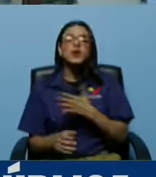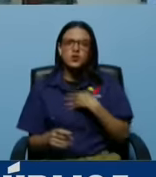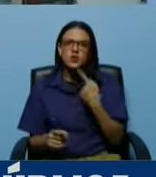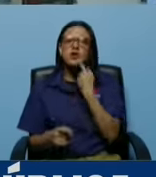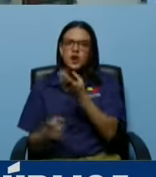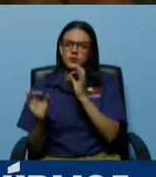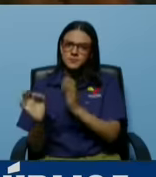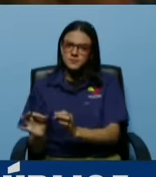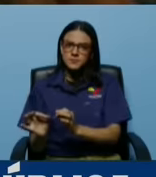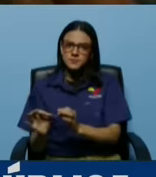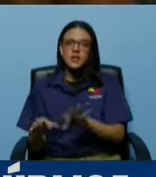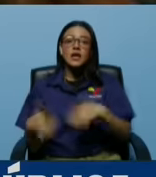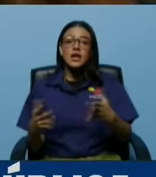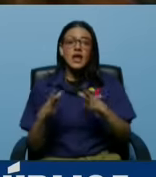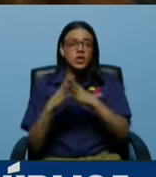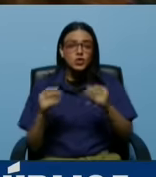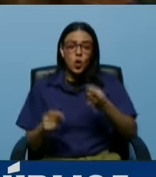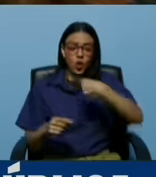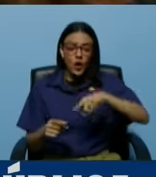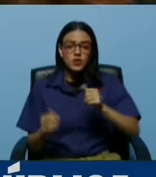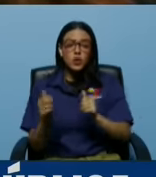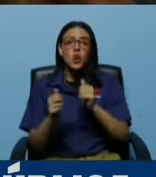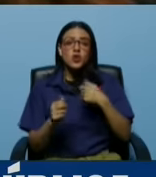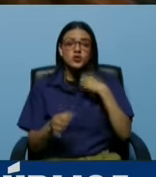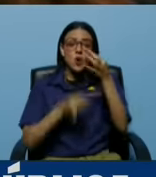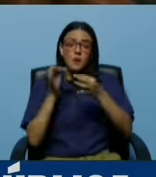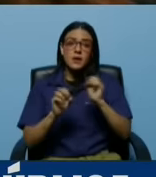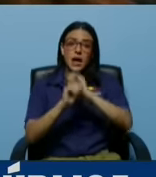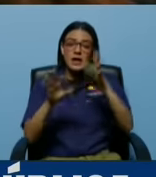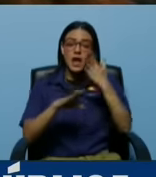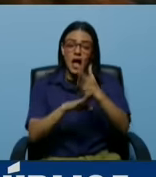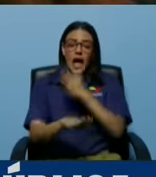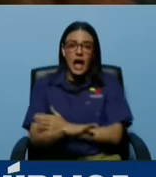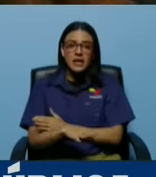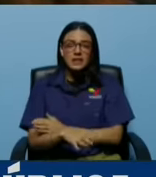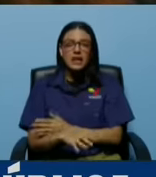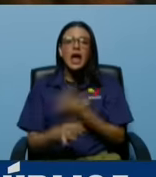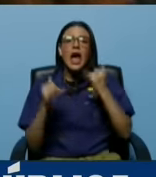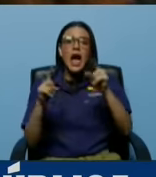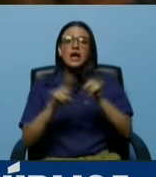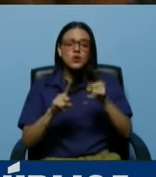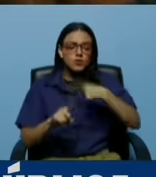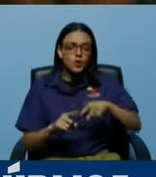destacar que todo esto que estoy diciendo como preámbulo tiene como base